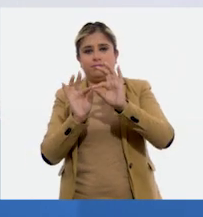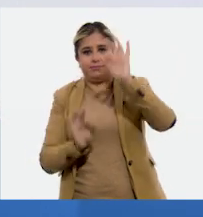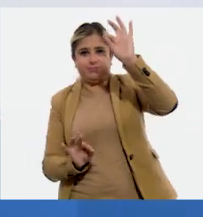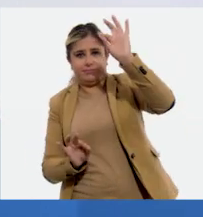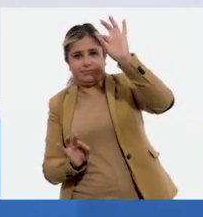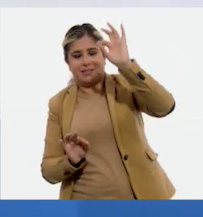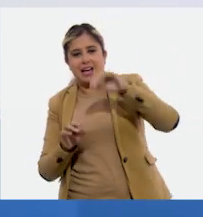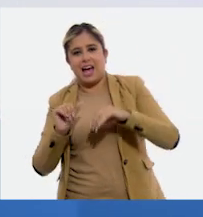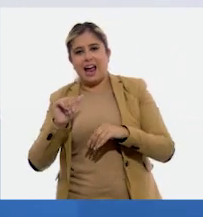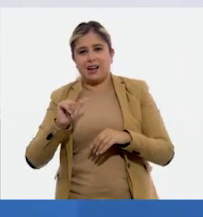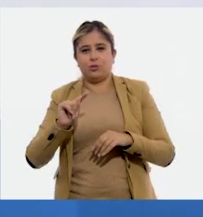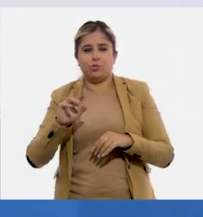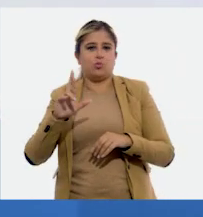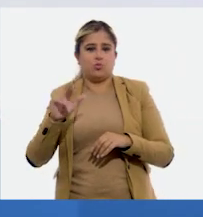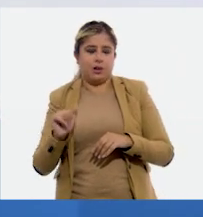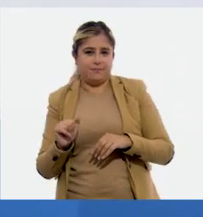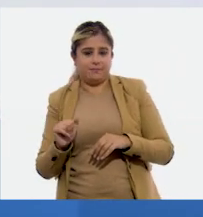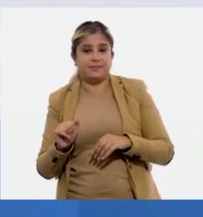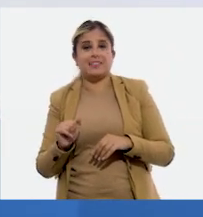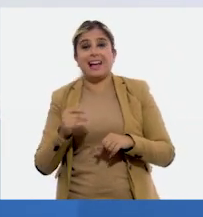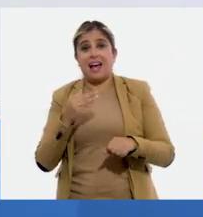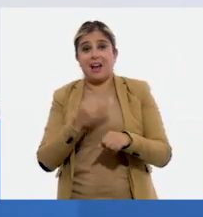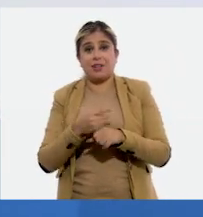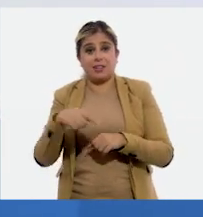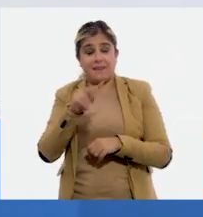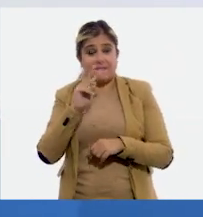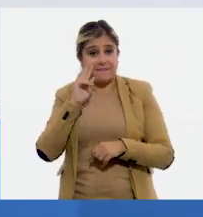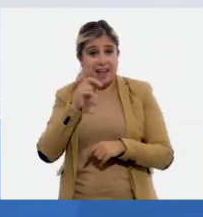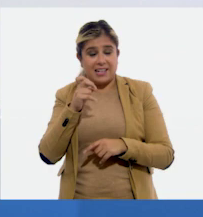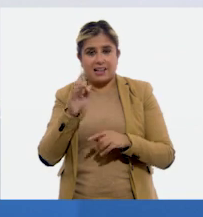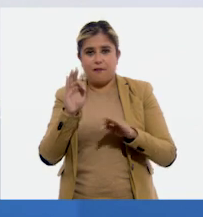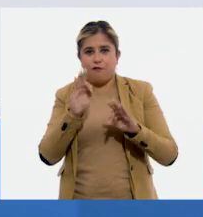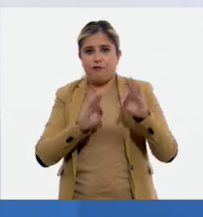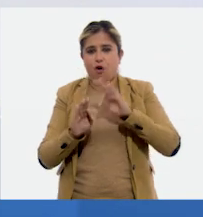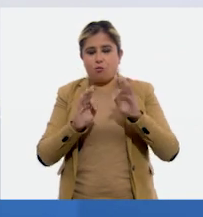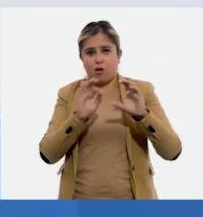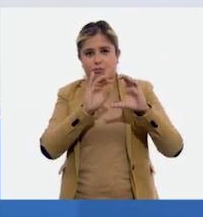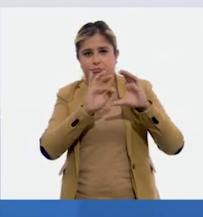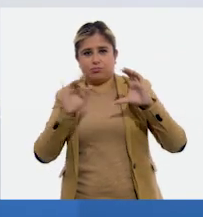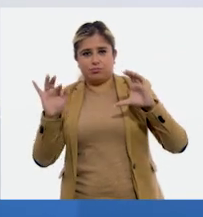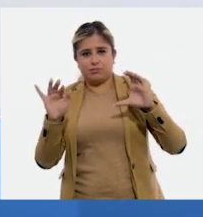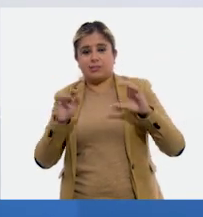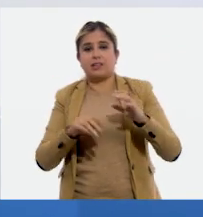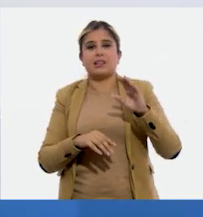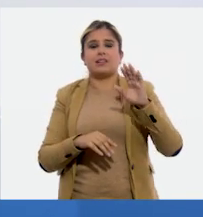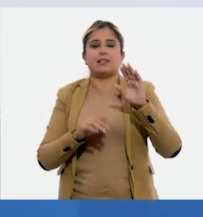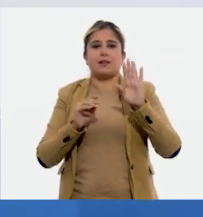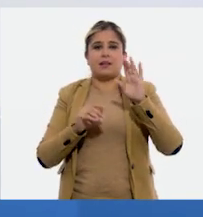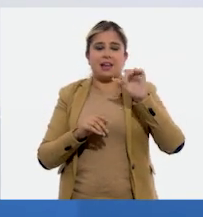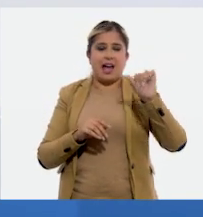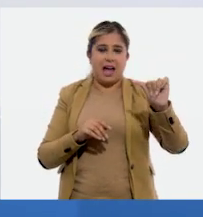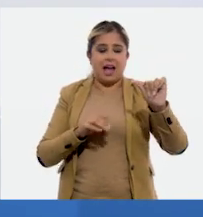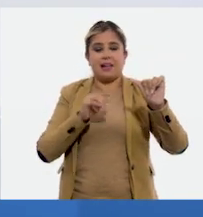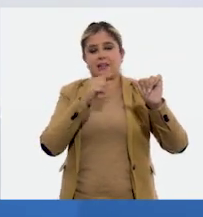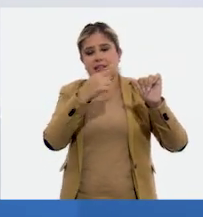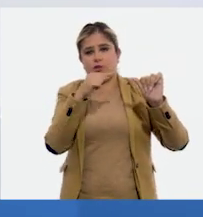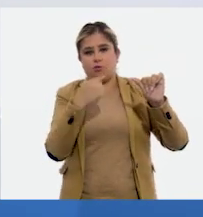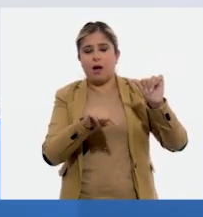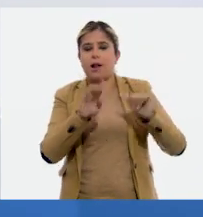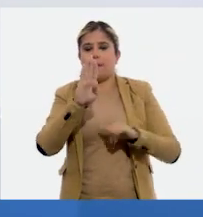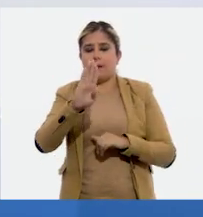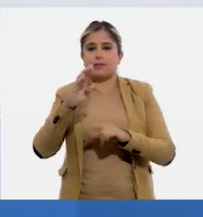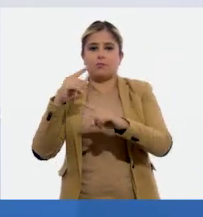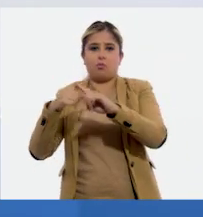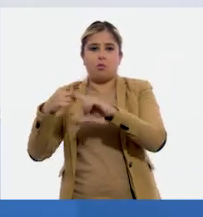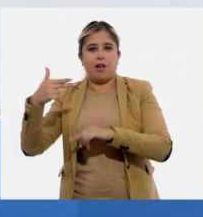altura. Generalmente encontraremos esta fórmula de esta manera: área igual a base por